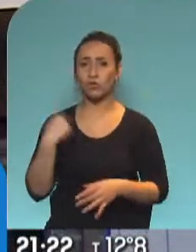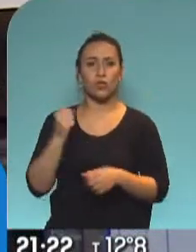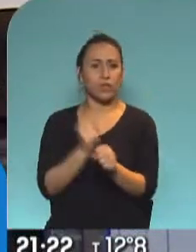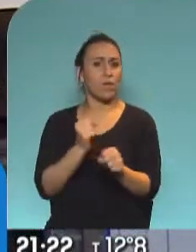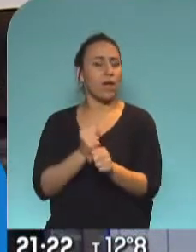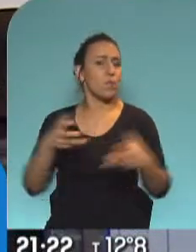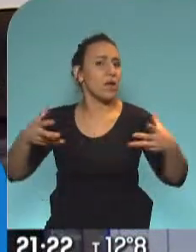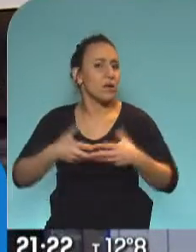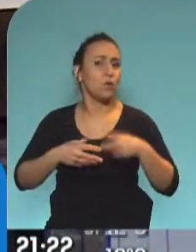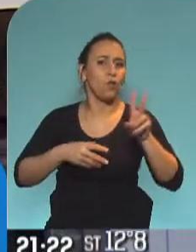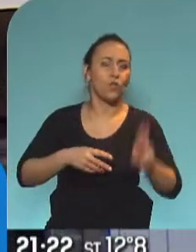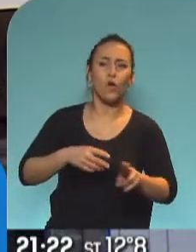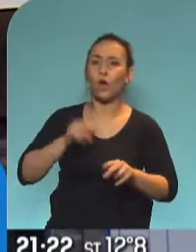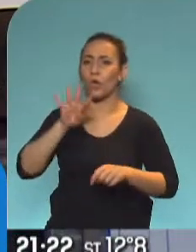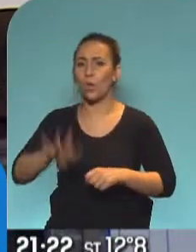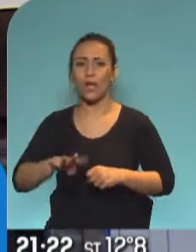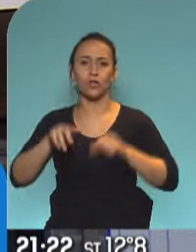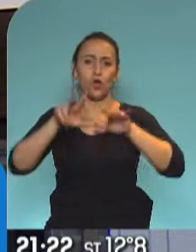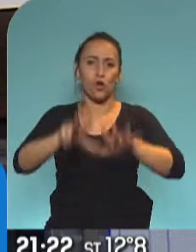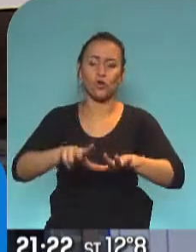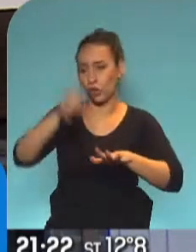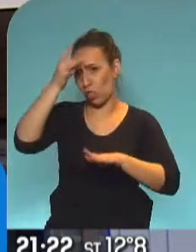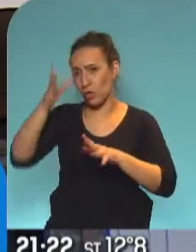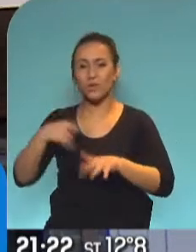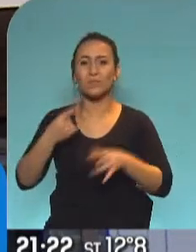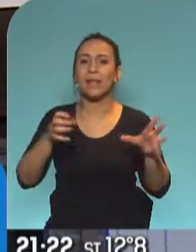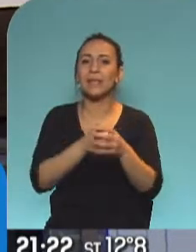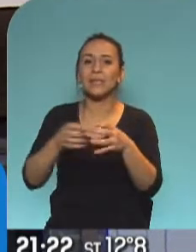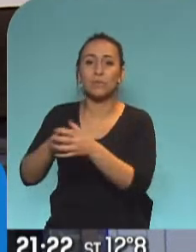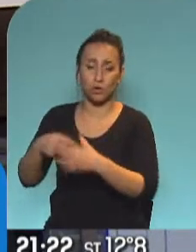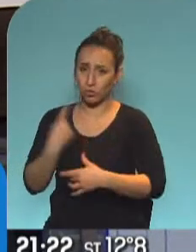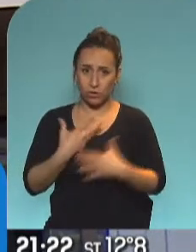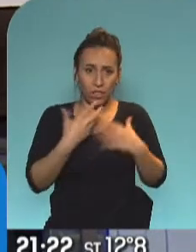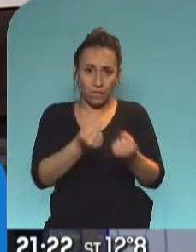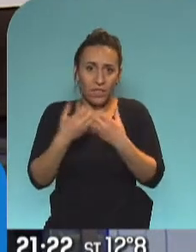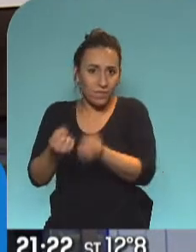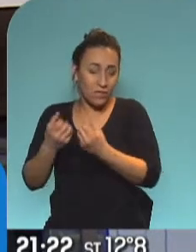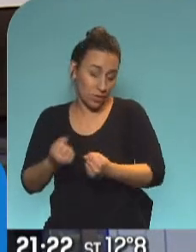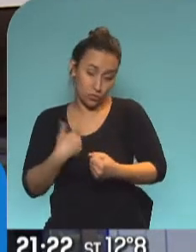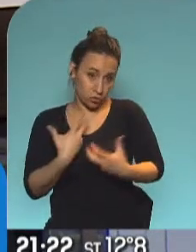4, o de a 8, o de a 12. Siempre en equipo. Entonces nosotros defendemos, no defendimos.